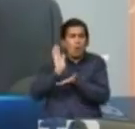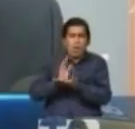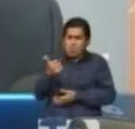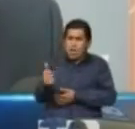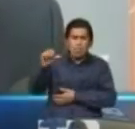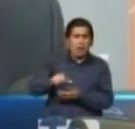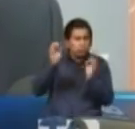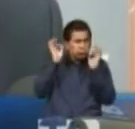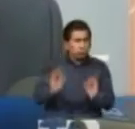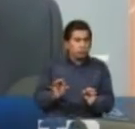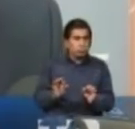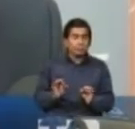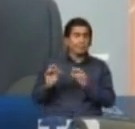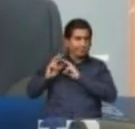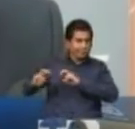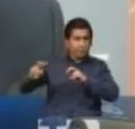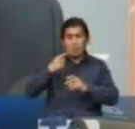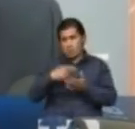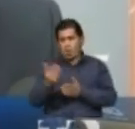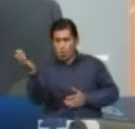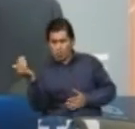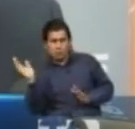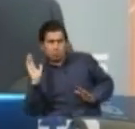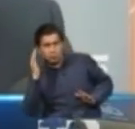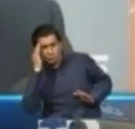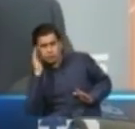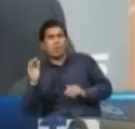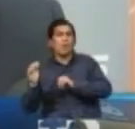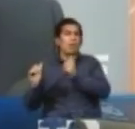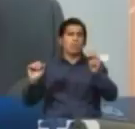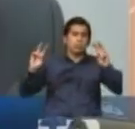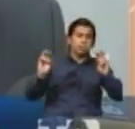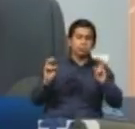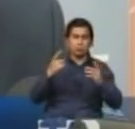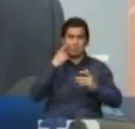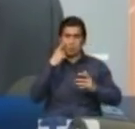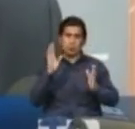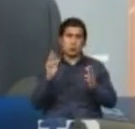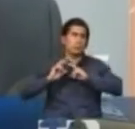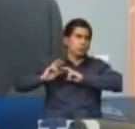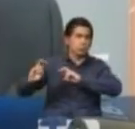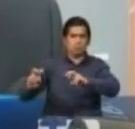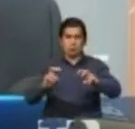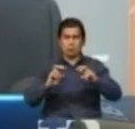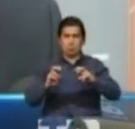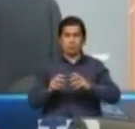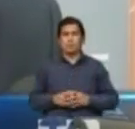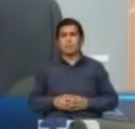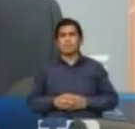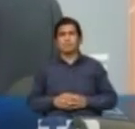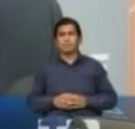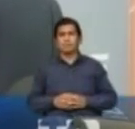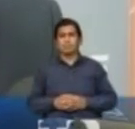estudio actuarial del Fondo de Pensiones dentro del primer semestre de este año y del segundo semestre